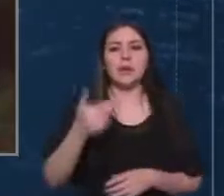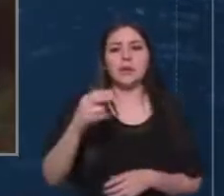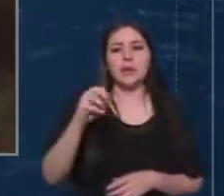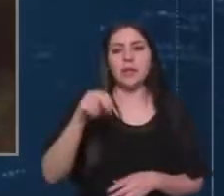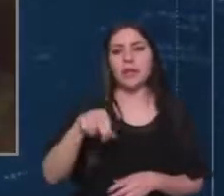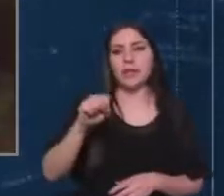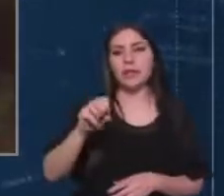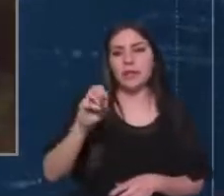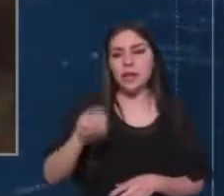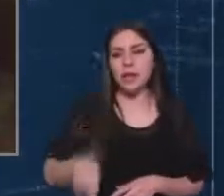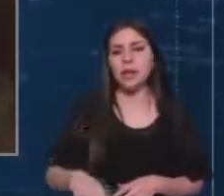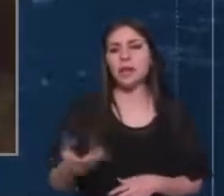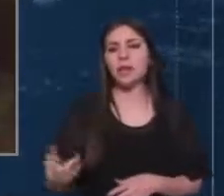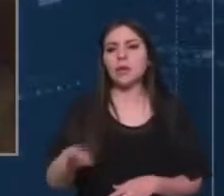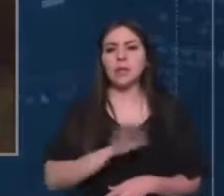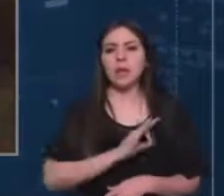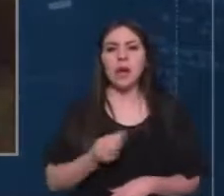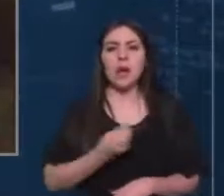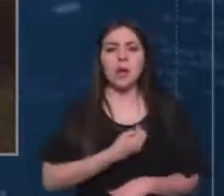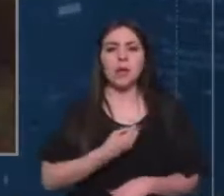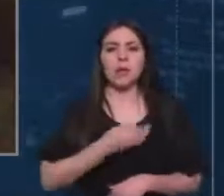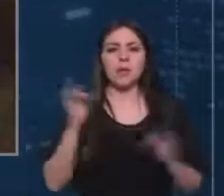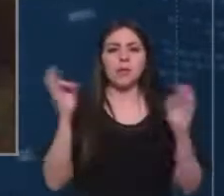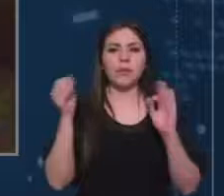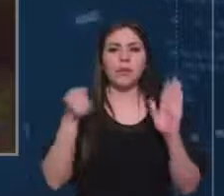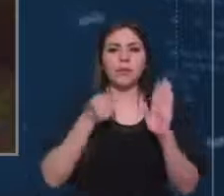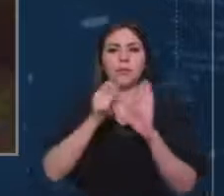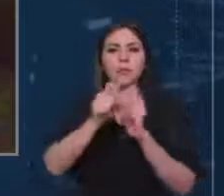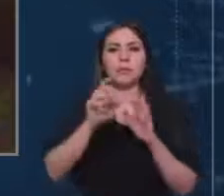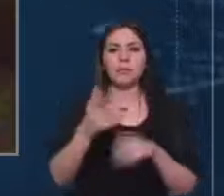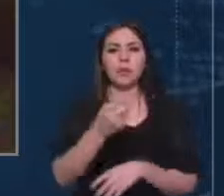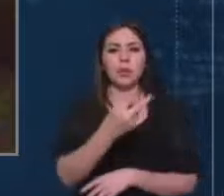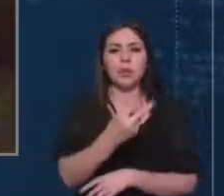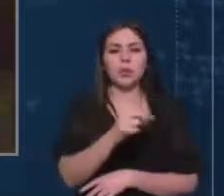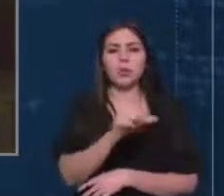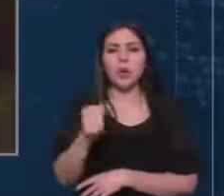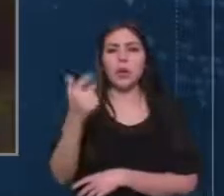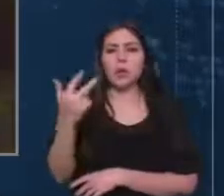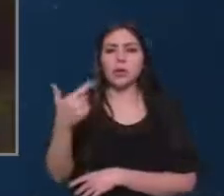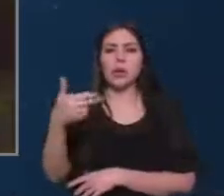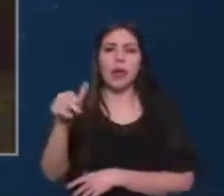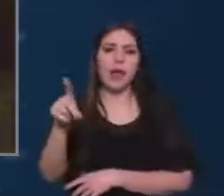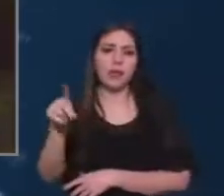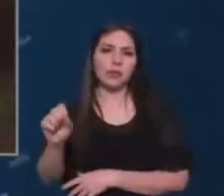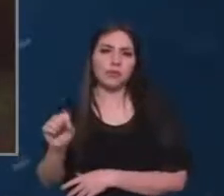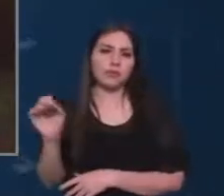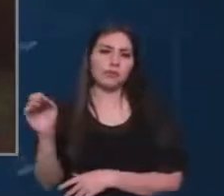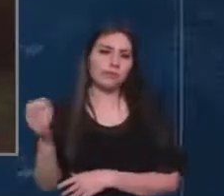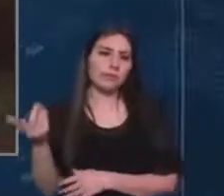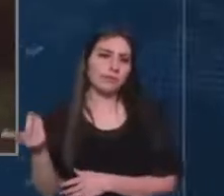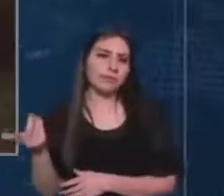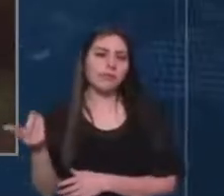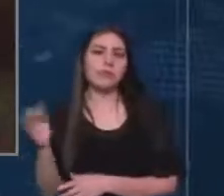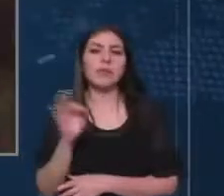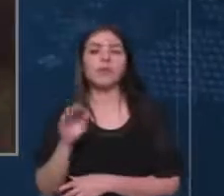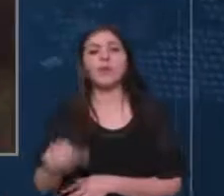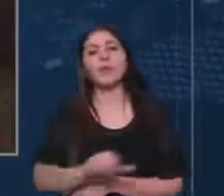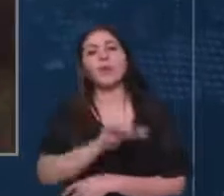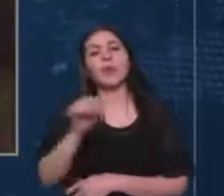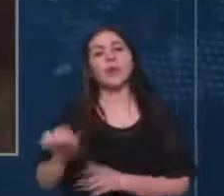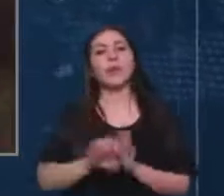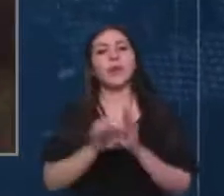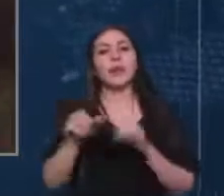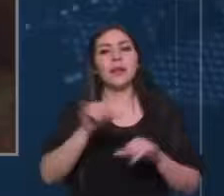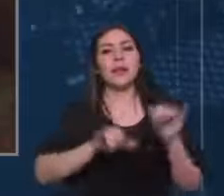también aguantan temperaturas de un refrigerador, ¿no? De 2 a 8 grados, mientras que pues otras, como la que hemos comentado, la de